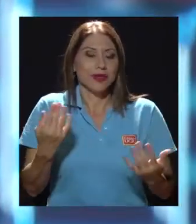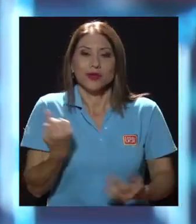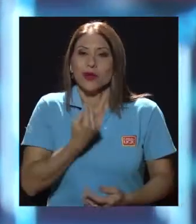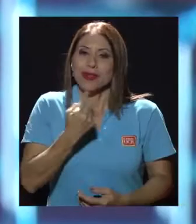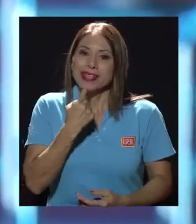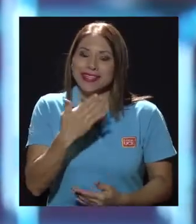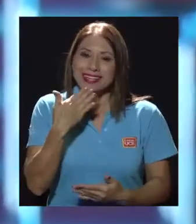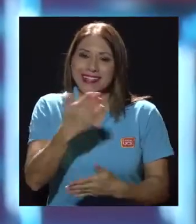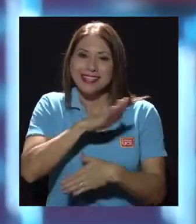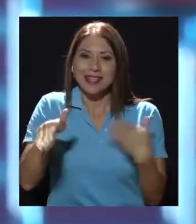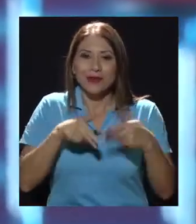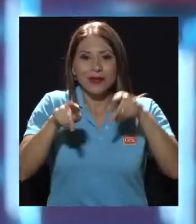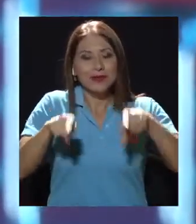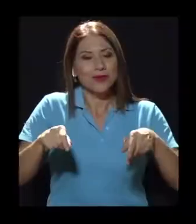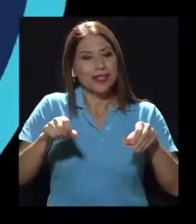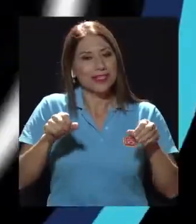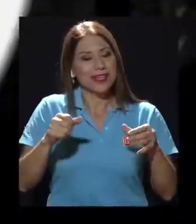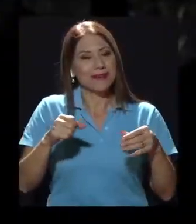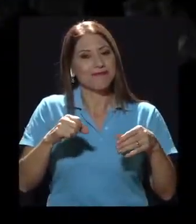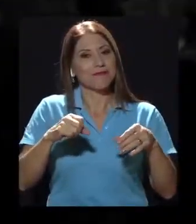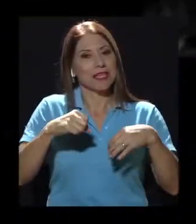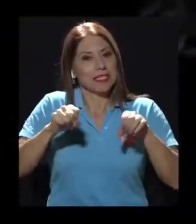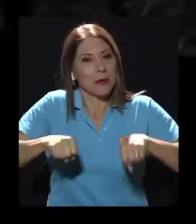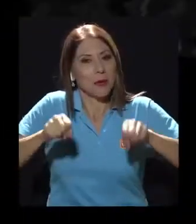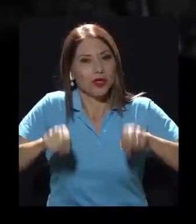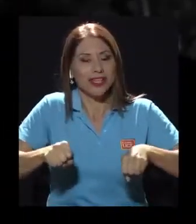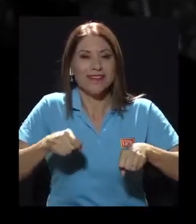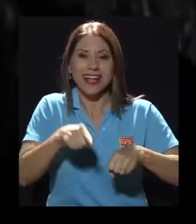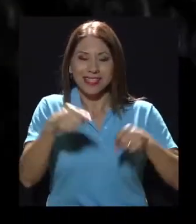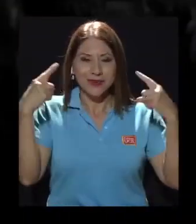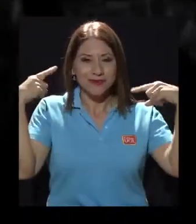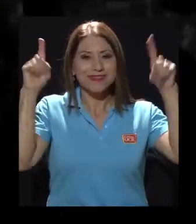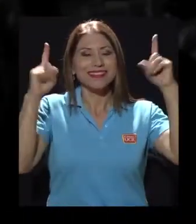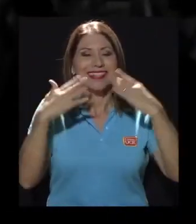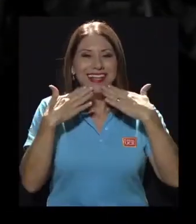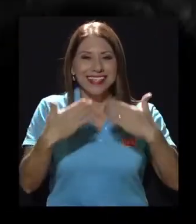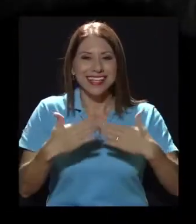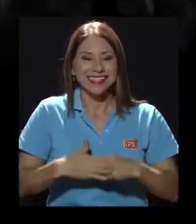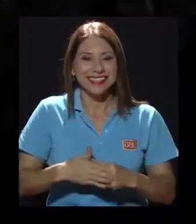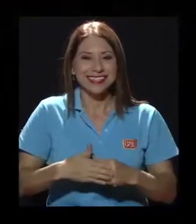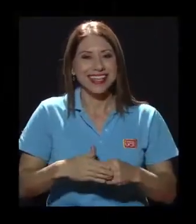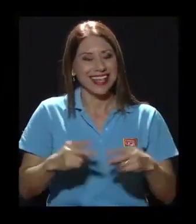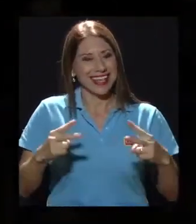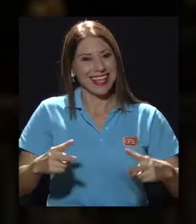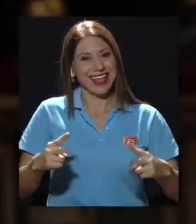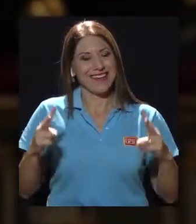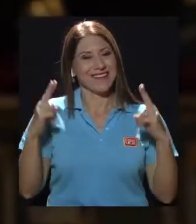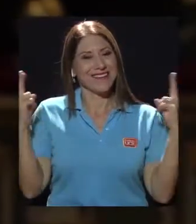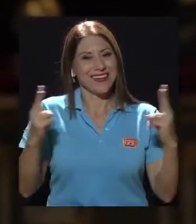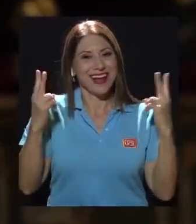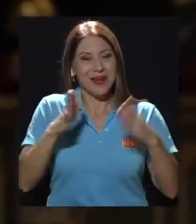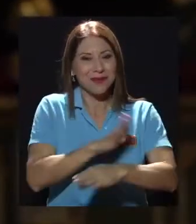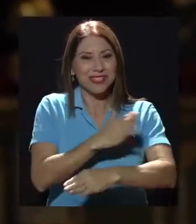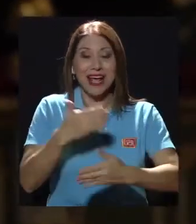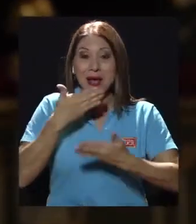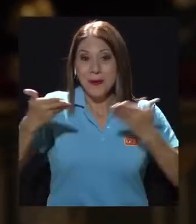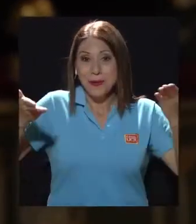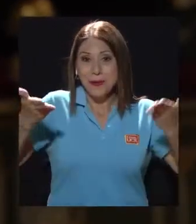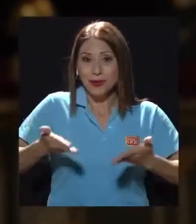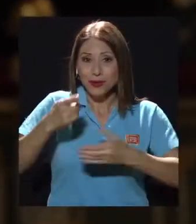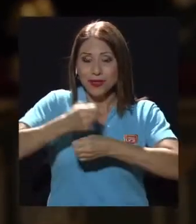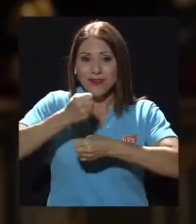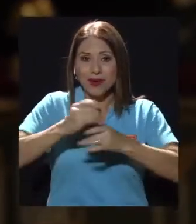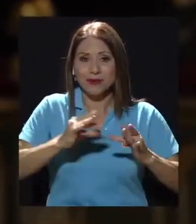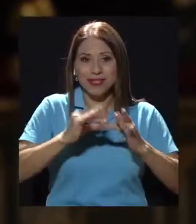hicieron posible de que esto sea posible. Gracias y que viva la música. Bienvenidos y bienvenidas a un trabajo especial del